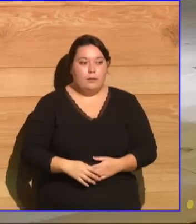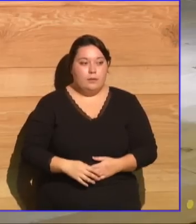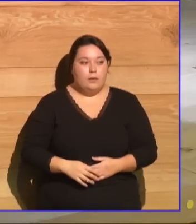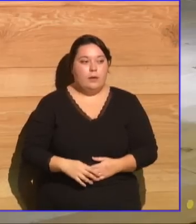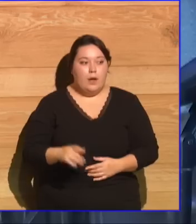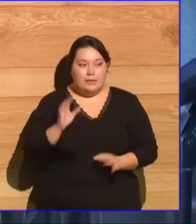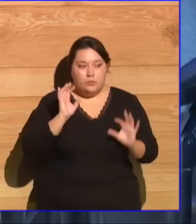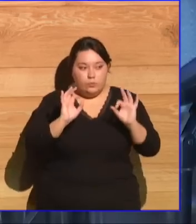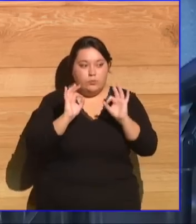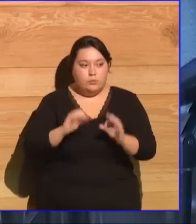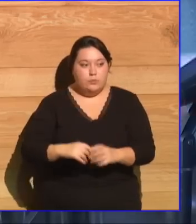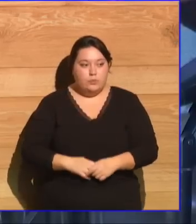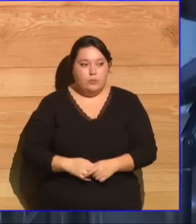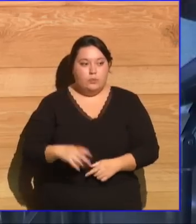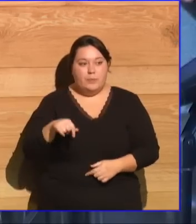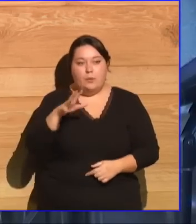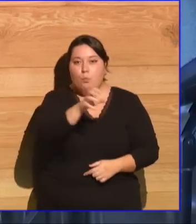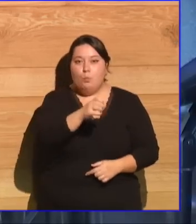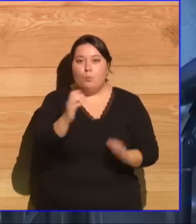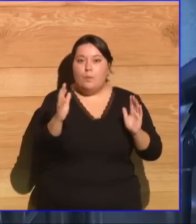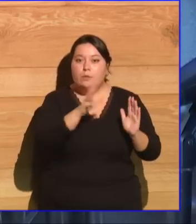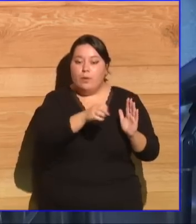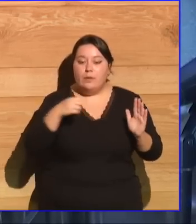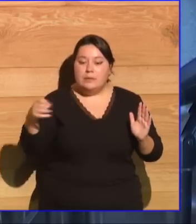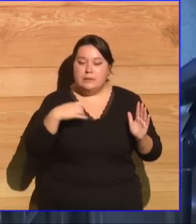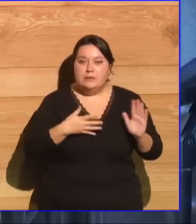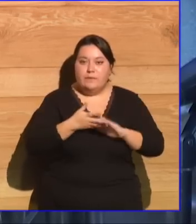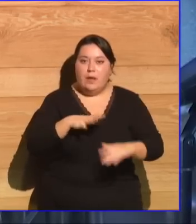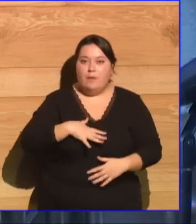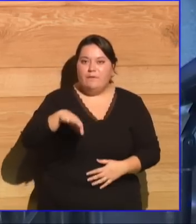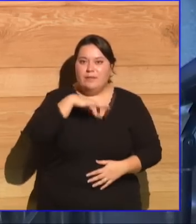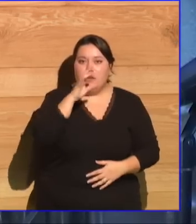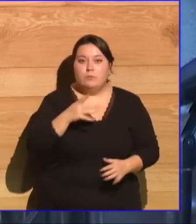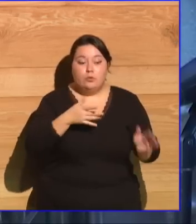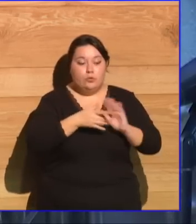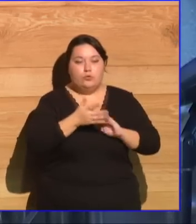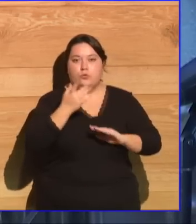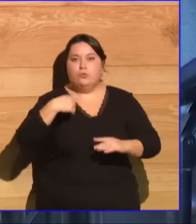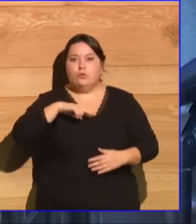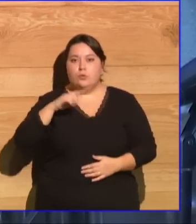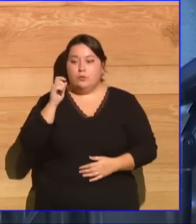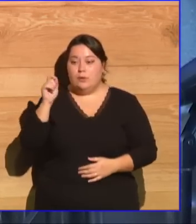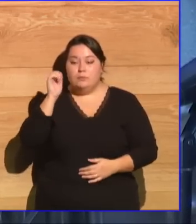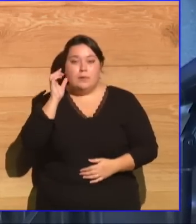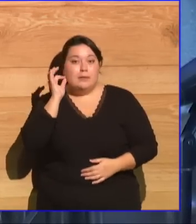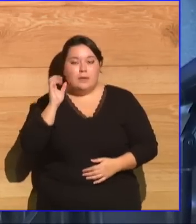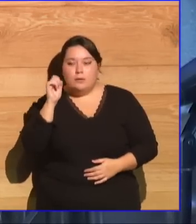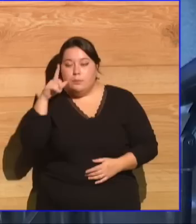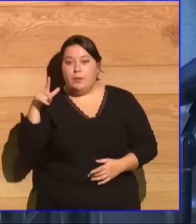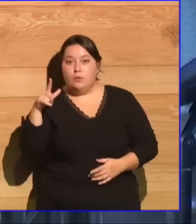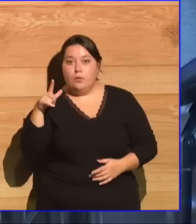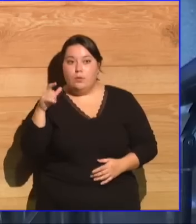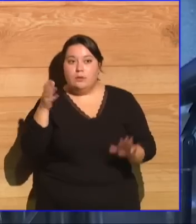refrigerador. Eso es, cuando abre... La luz azulada, sí, es un fantasma otra vez. Sí. Eso es, y vuelve, y entonces nosotros vemos que ella justo se despierta del sueño que estaba teniendo y